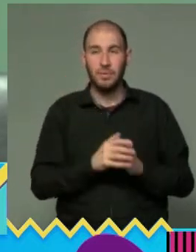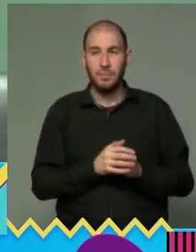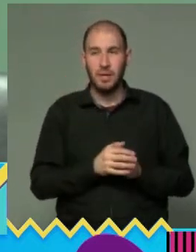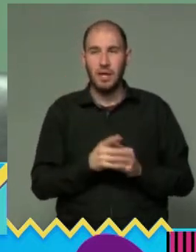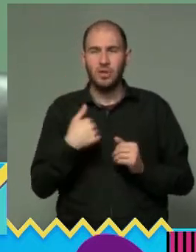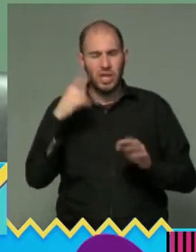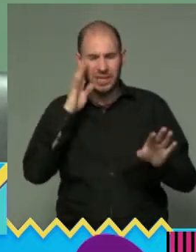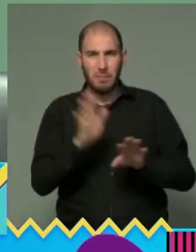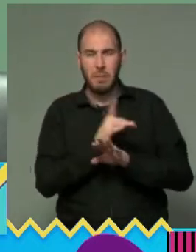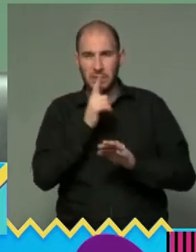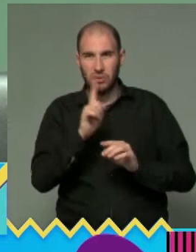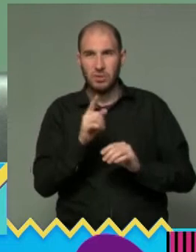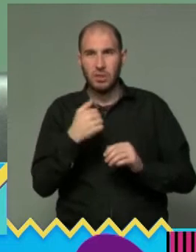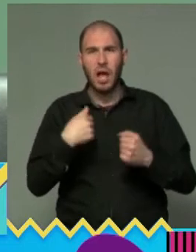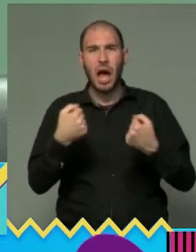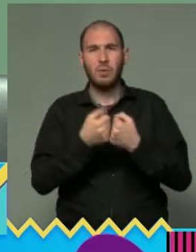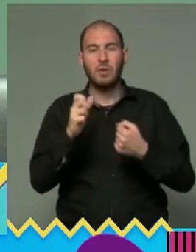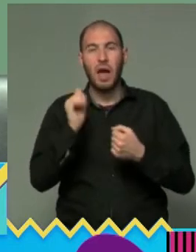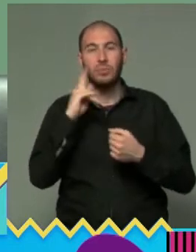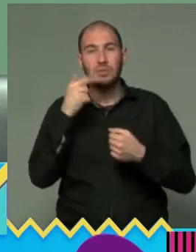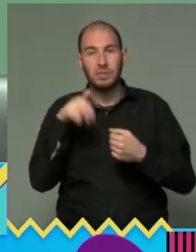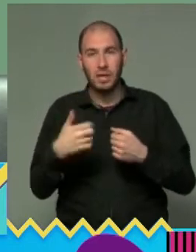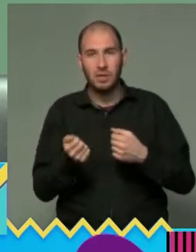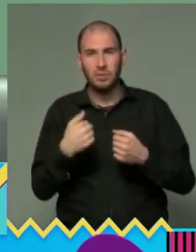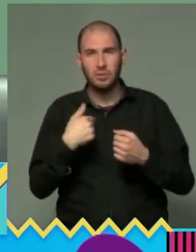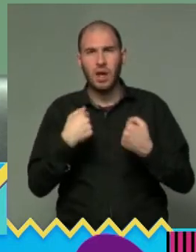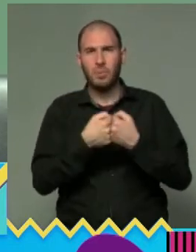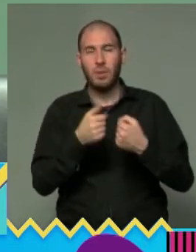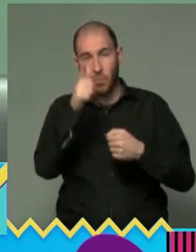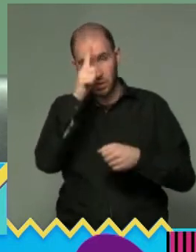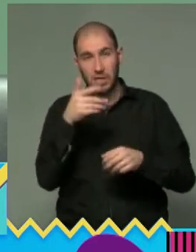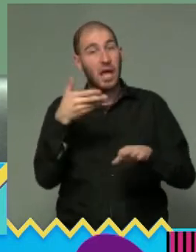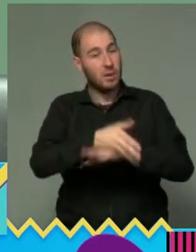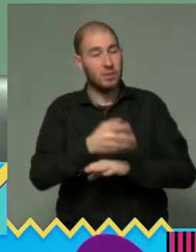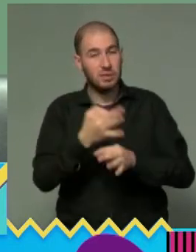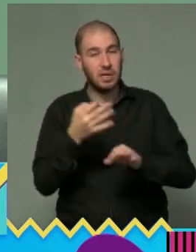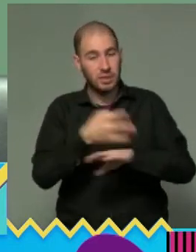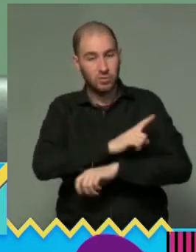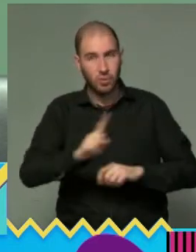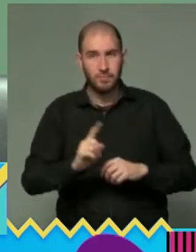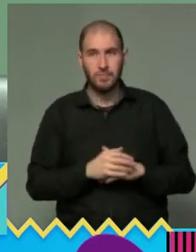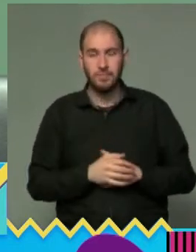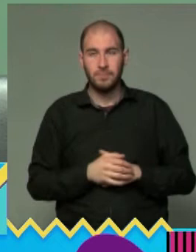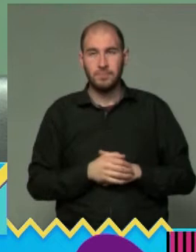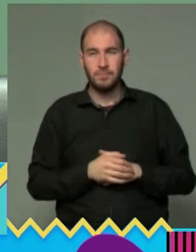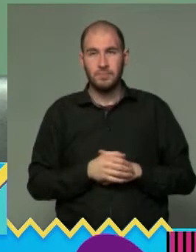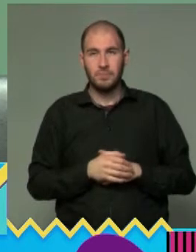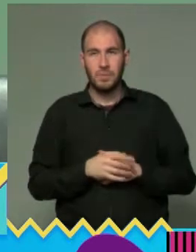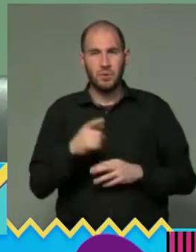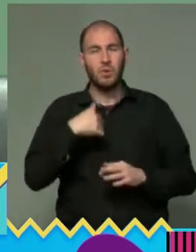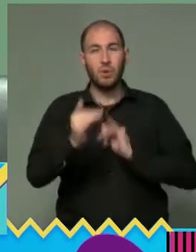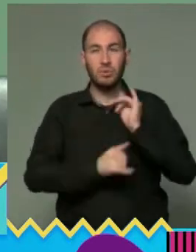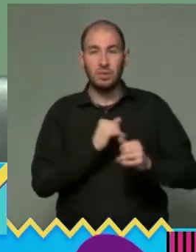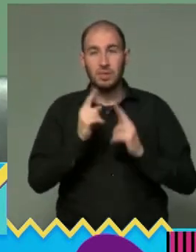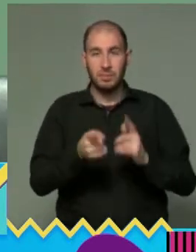quiero equivocarme, y ahí coincido con Agustina, nosotros no estamos de acuerdo con que las fuerzas de seguridad entren a las escuelas. Y lo hemos planteado, y